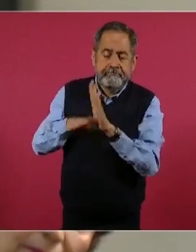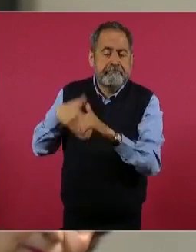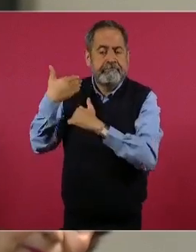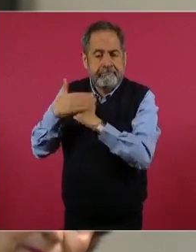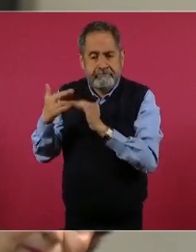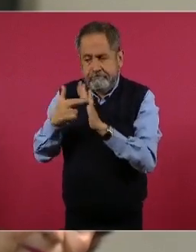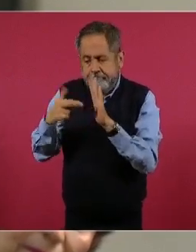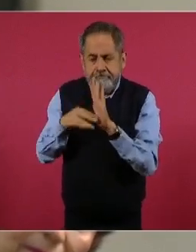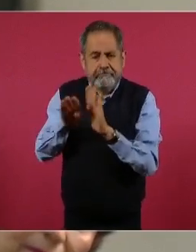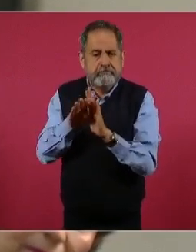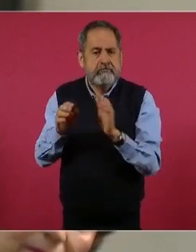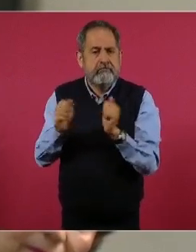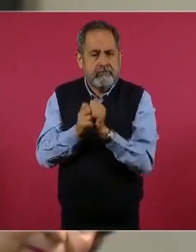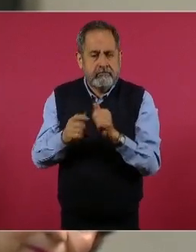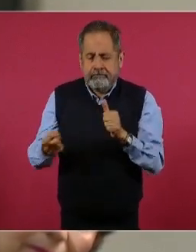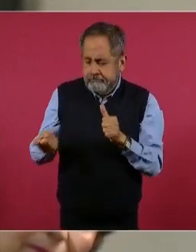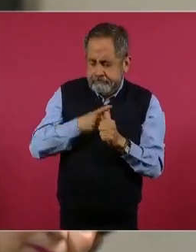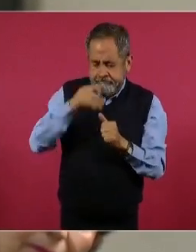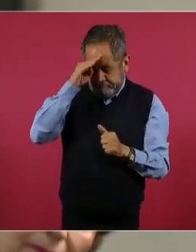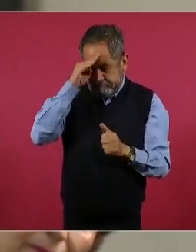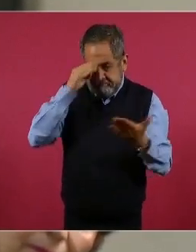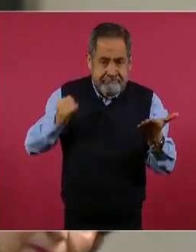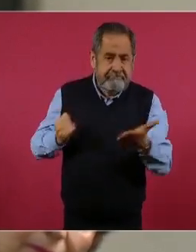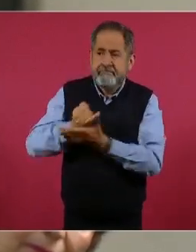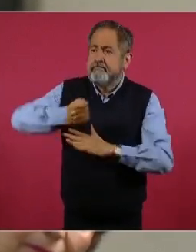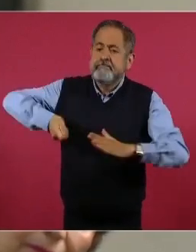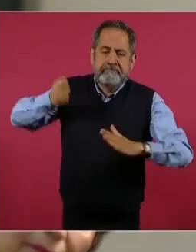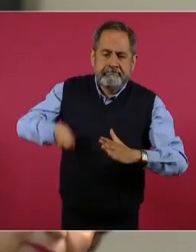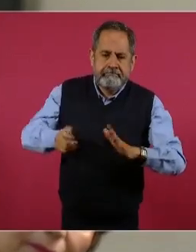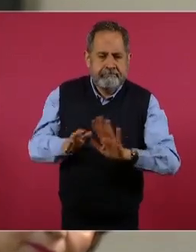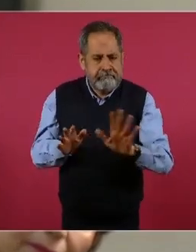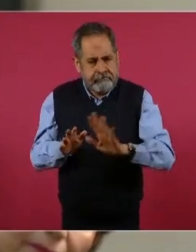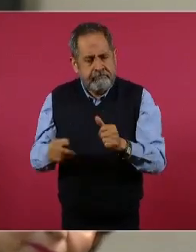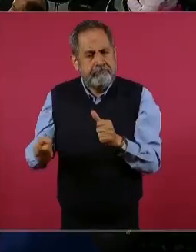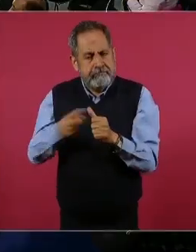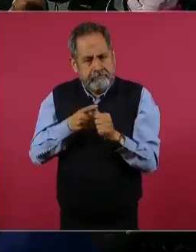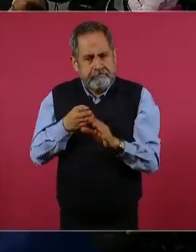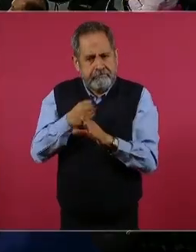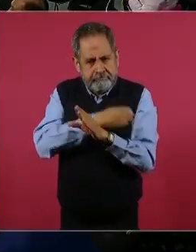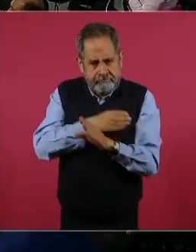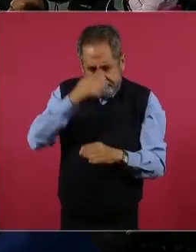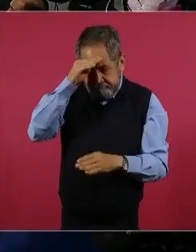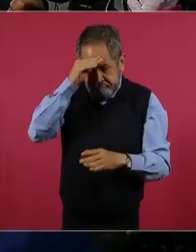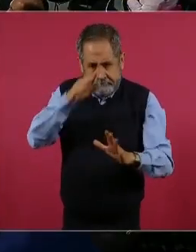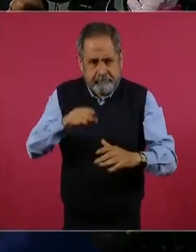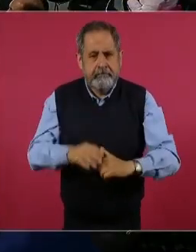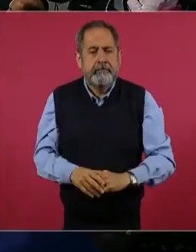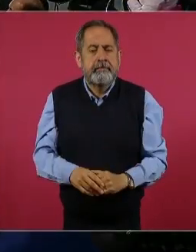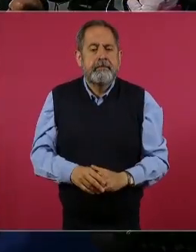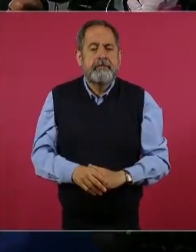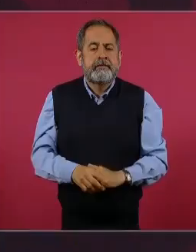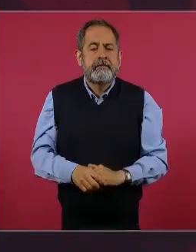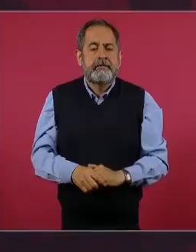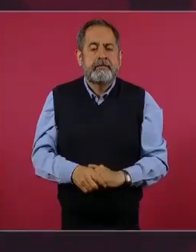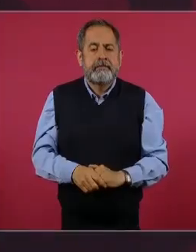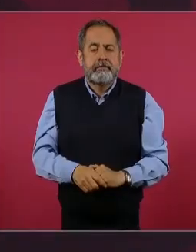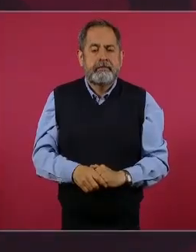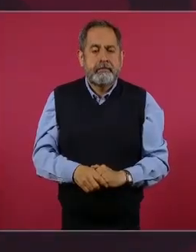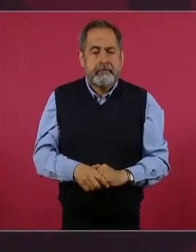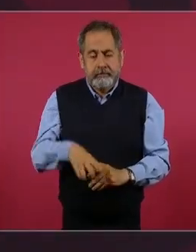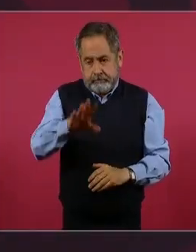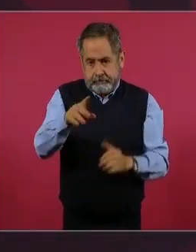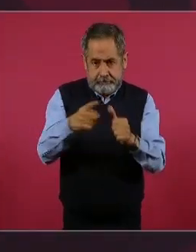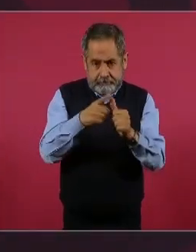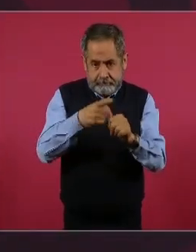tomen pues sean meditadas antes de que se vayan a implementar. Bueno, decirles que no hay